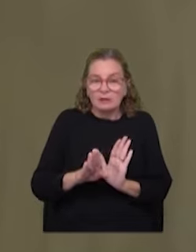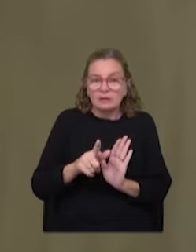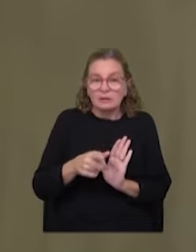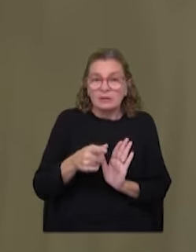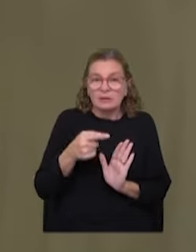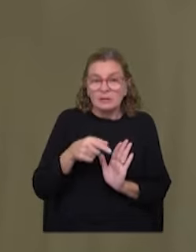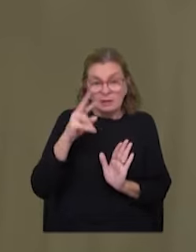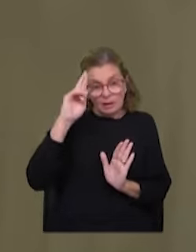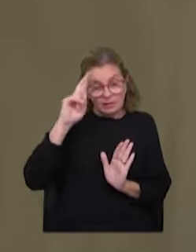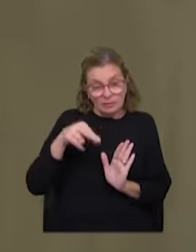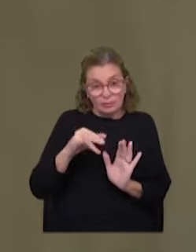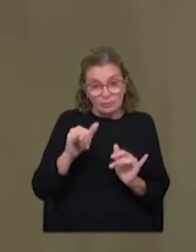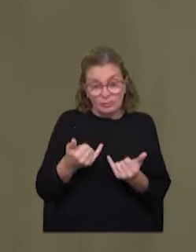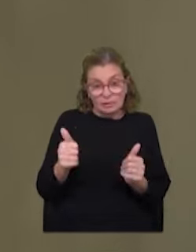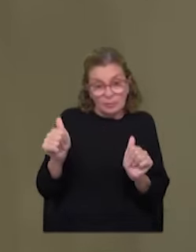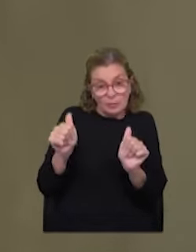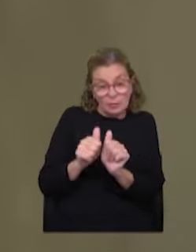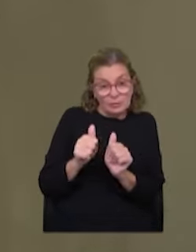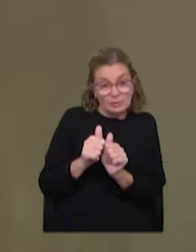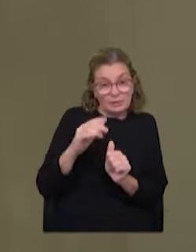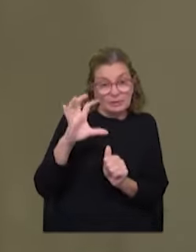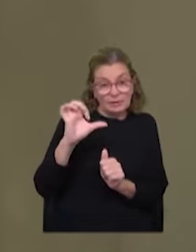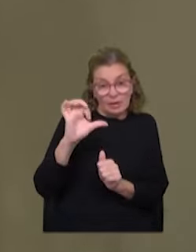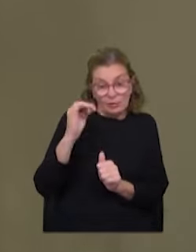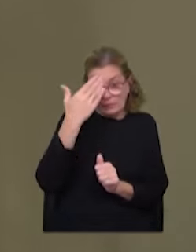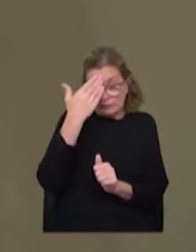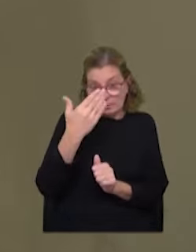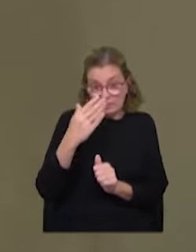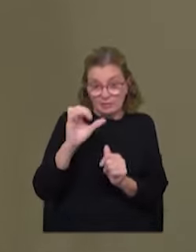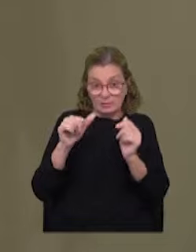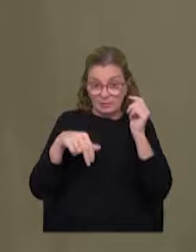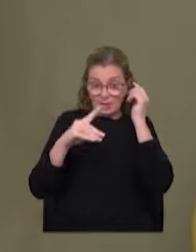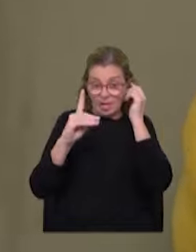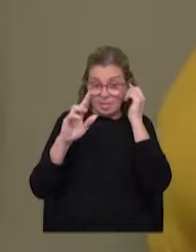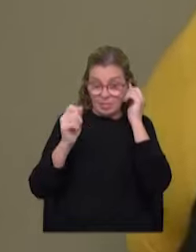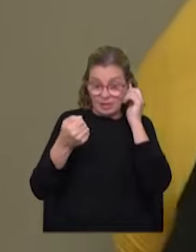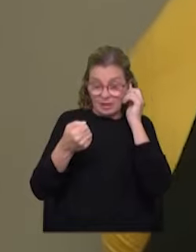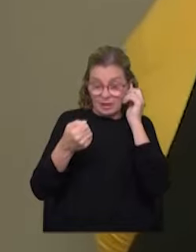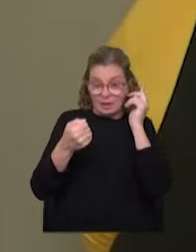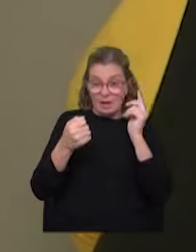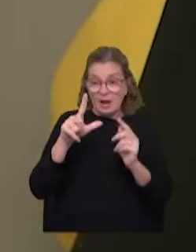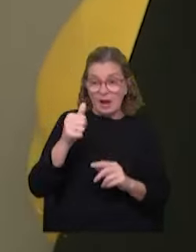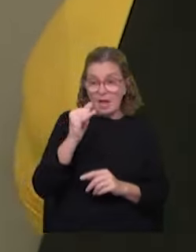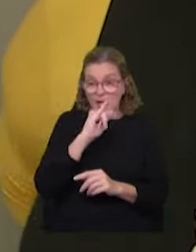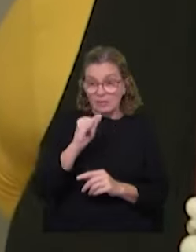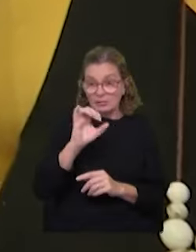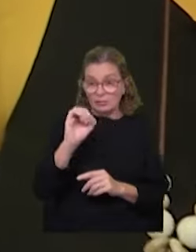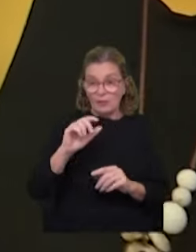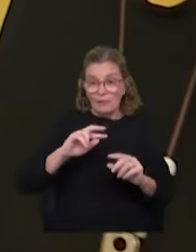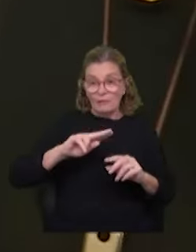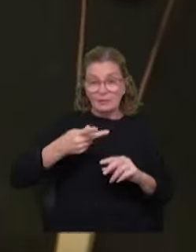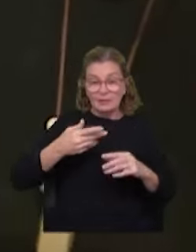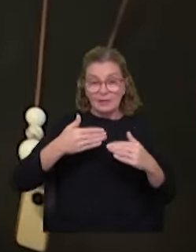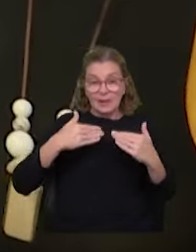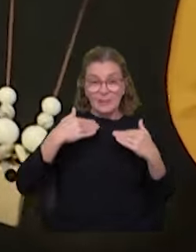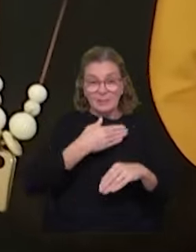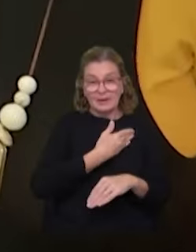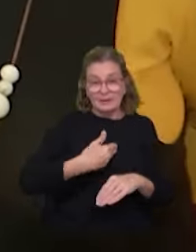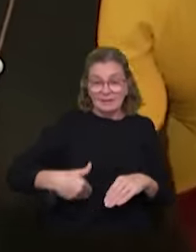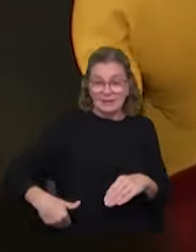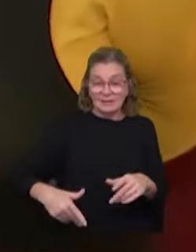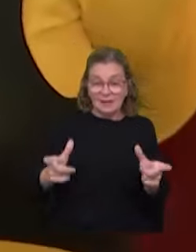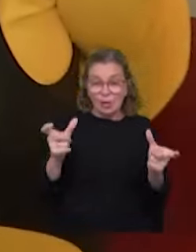motivo estamos ya con la senadora del frente amplio Sandra lazo vicepresidenta de la comisión de defensa del